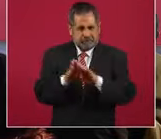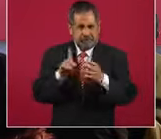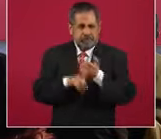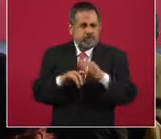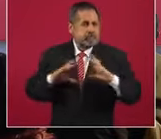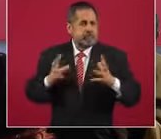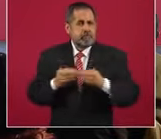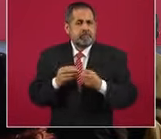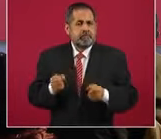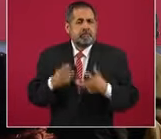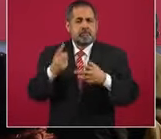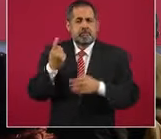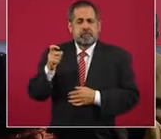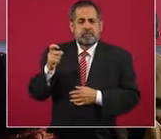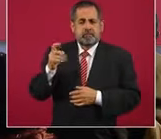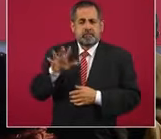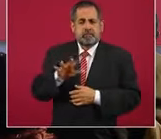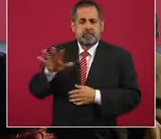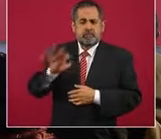tenemos un